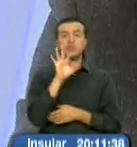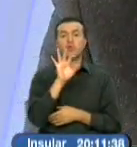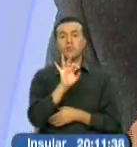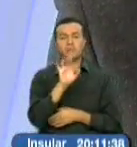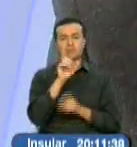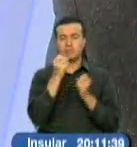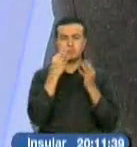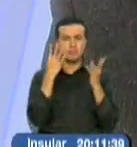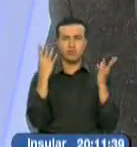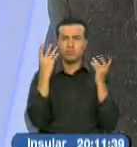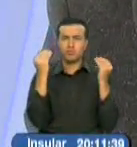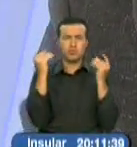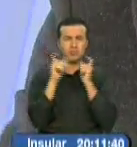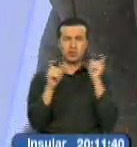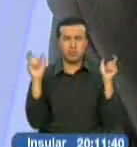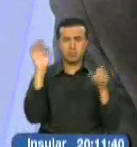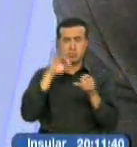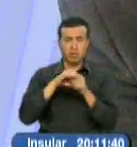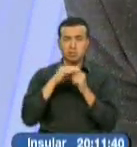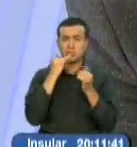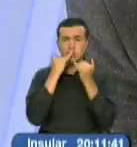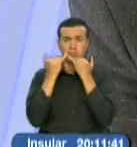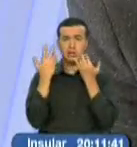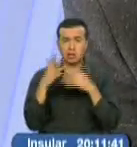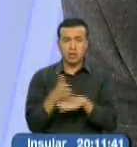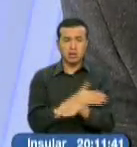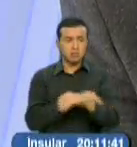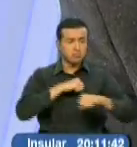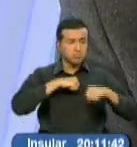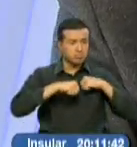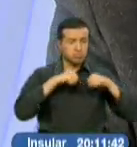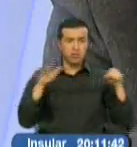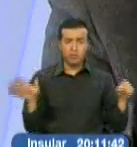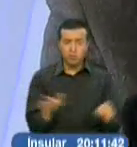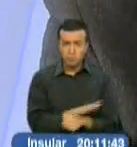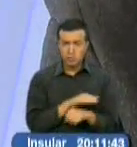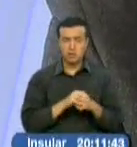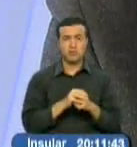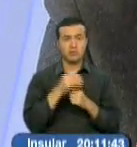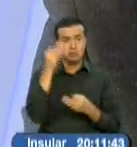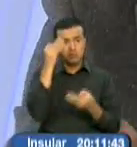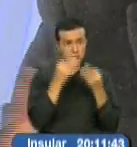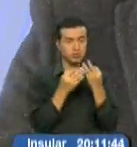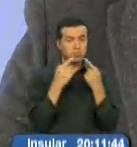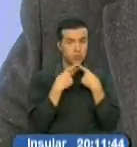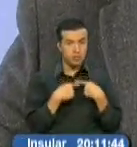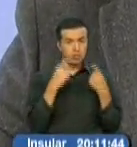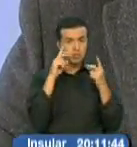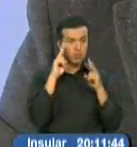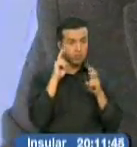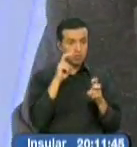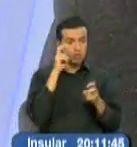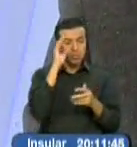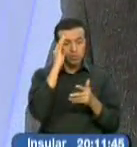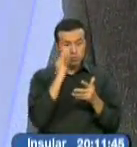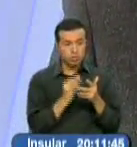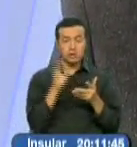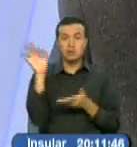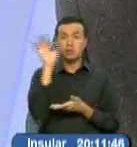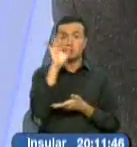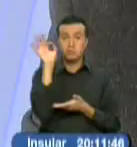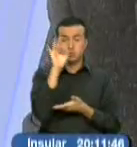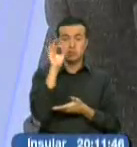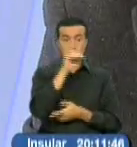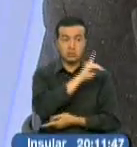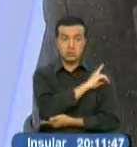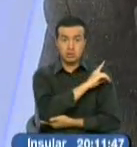12.816.698 electores, estas inconsistencias ya han sido tratadas, Sofía, en estas audiencias públicas de escrutinio con representantes